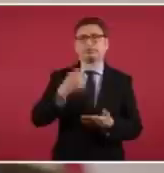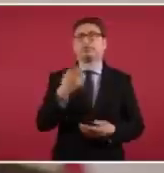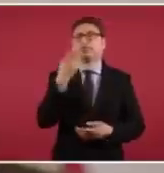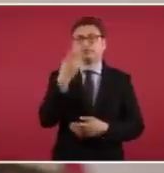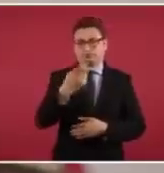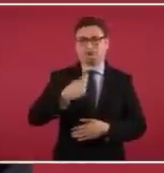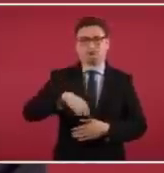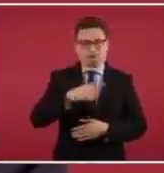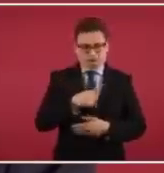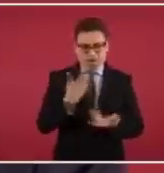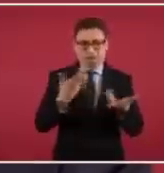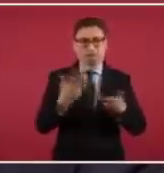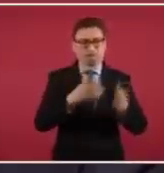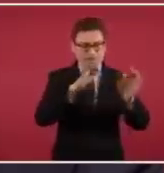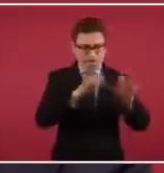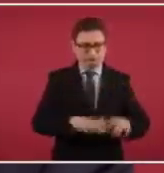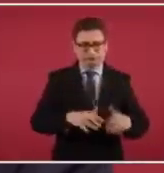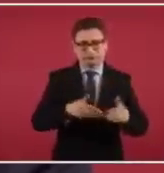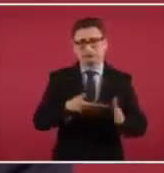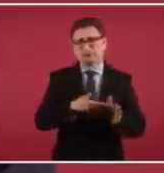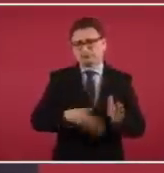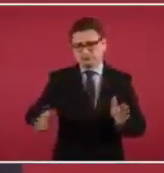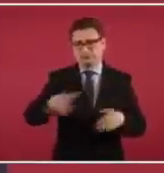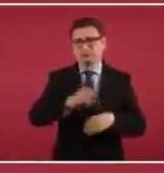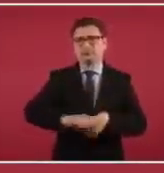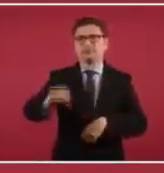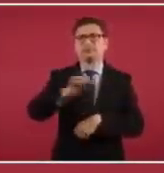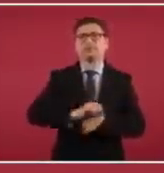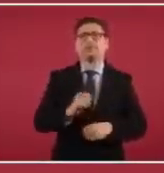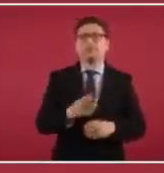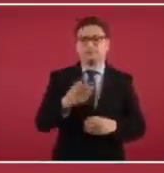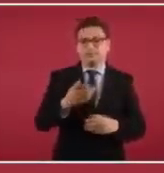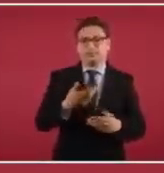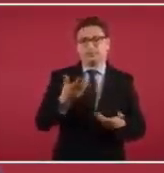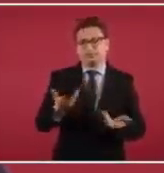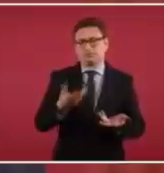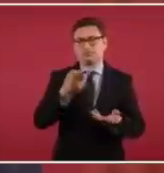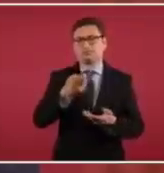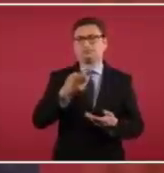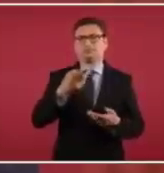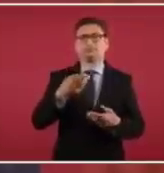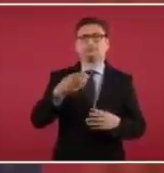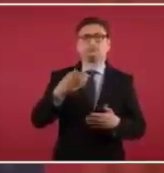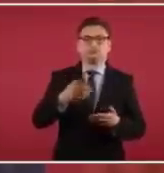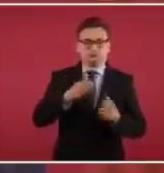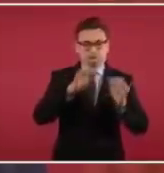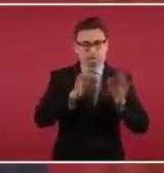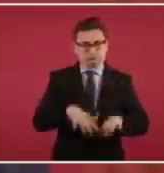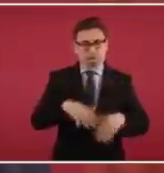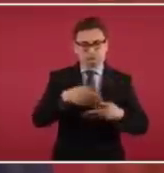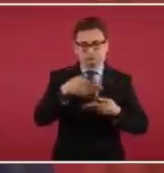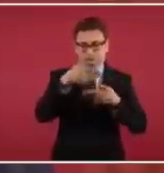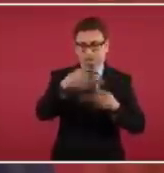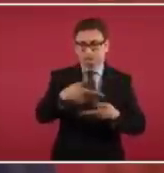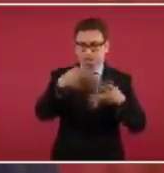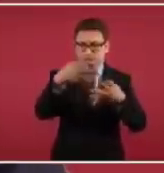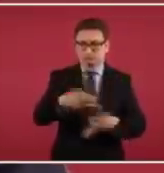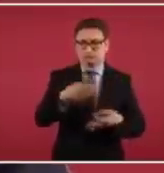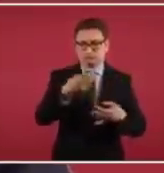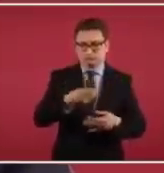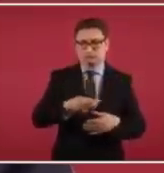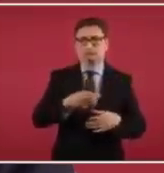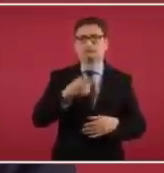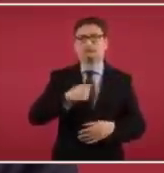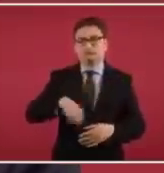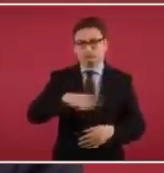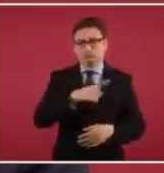hacer en esta semana. Se va a presentar ese documento. Lo